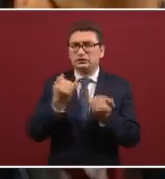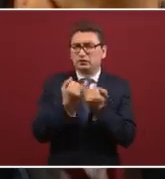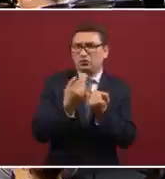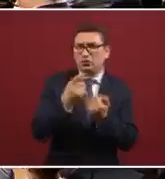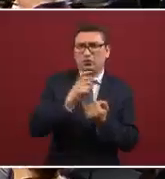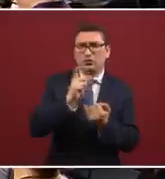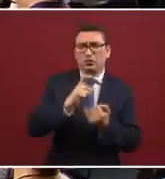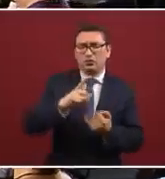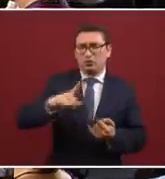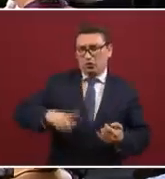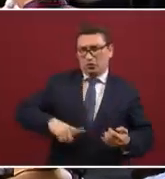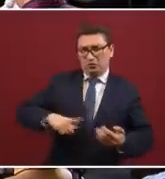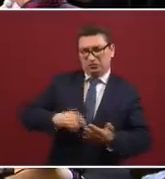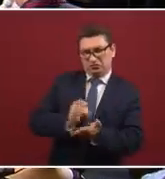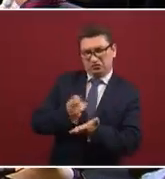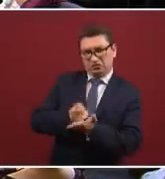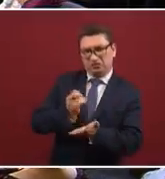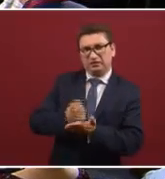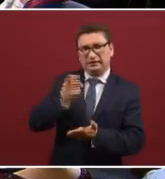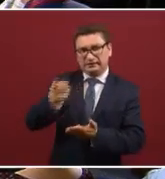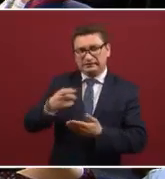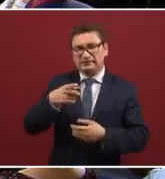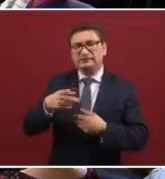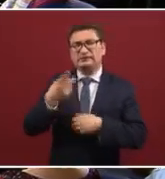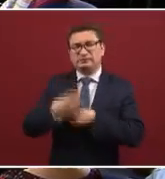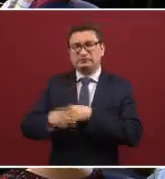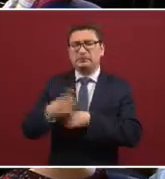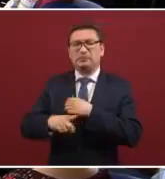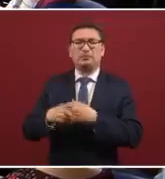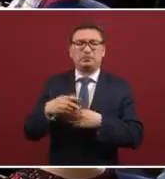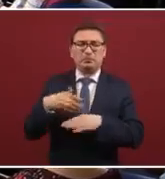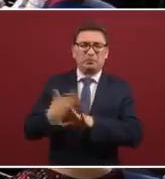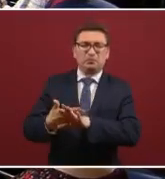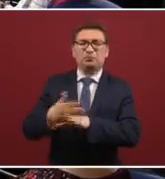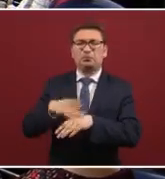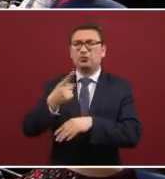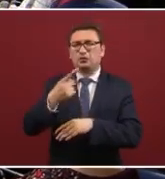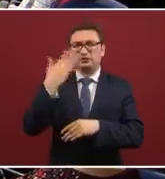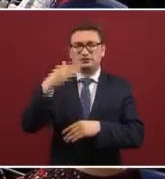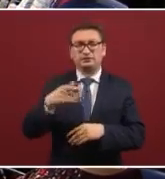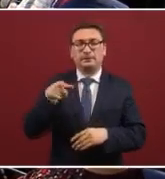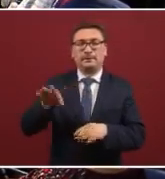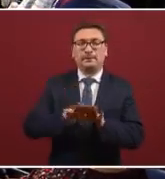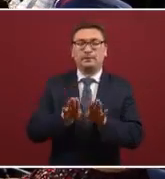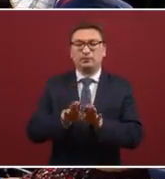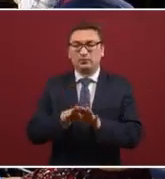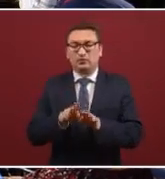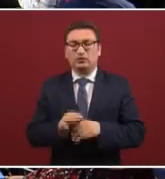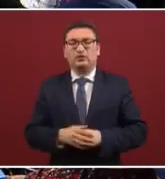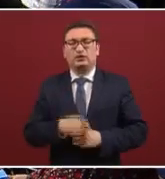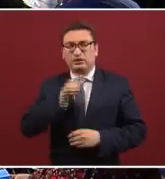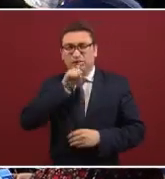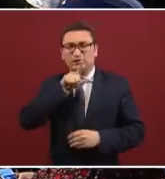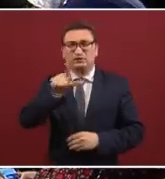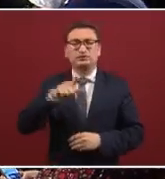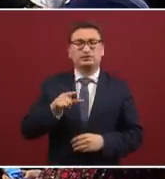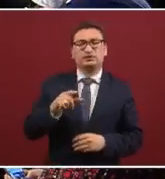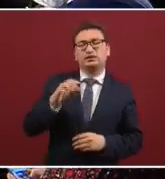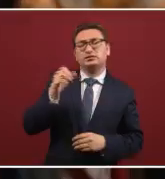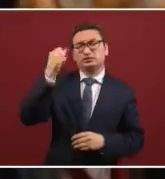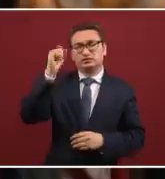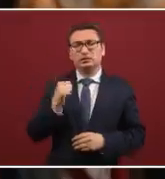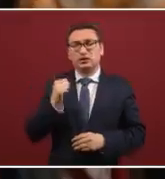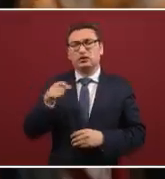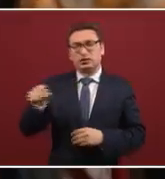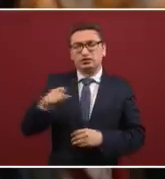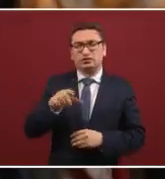les está aplicando, en donde se han afectado gravemente tomateros de Jalisco, de Sinaloa, de este 17.5%.